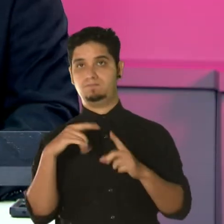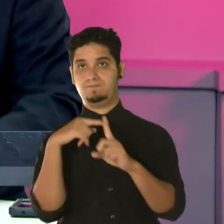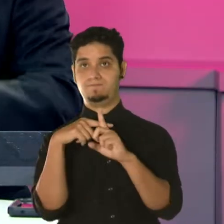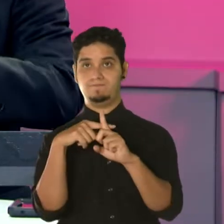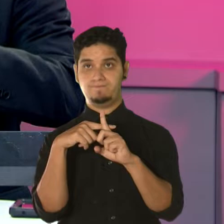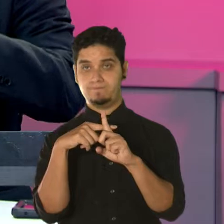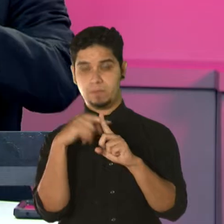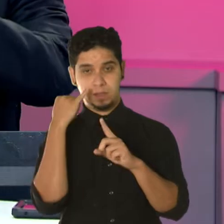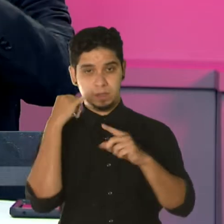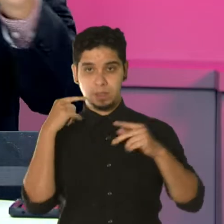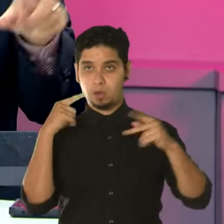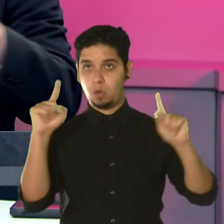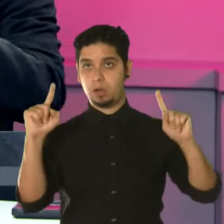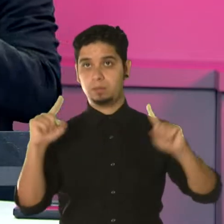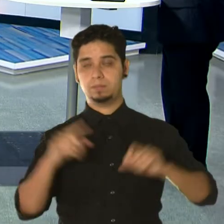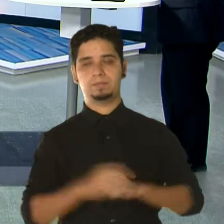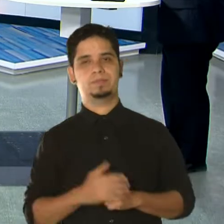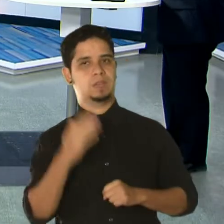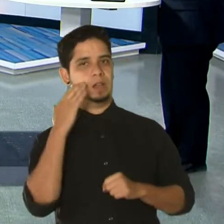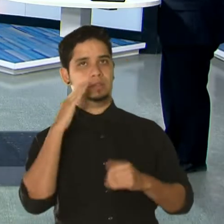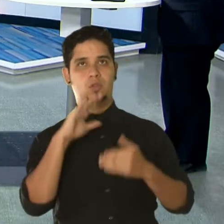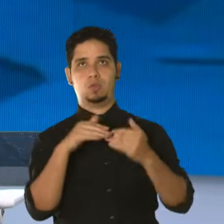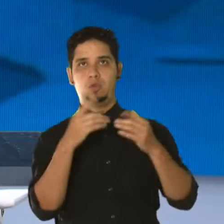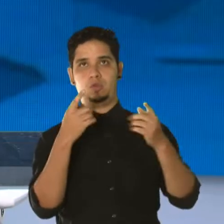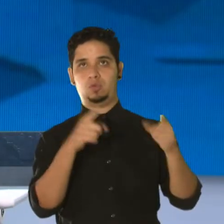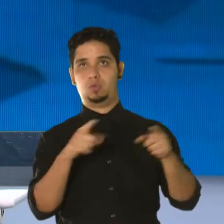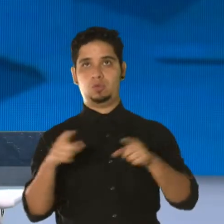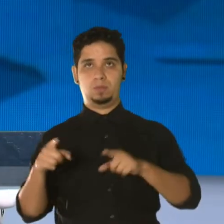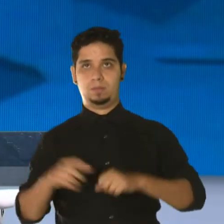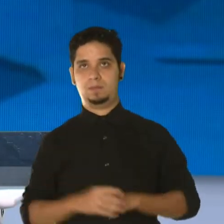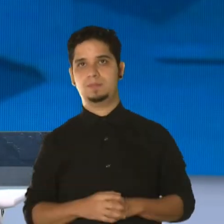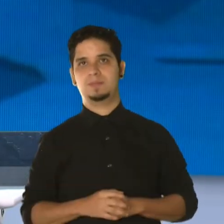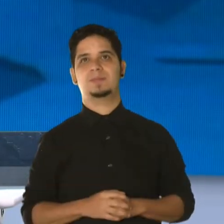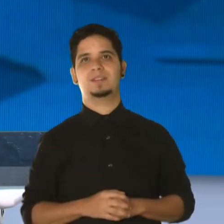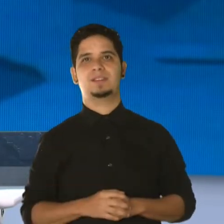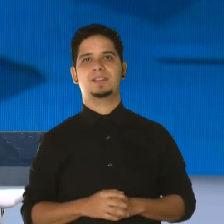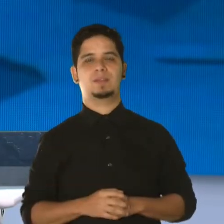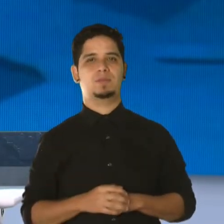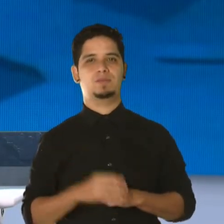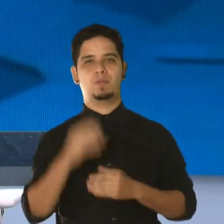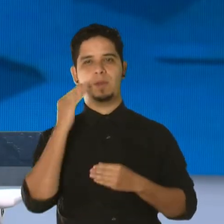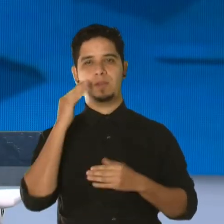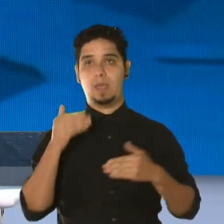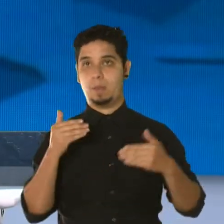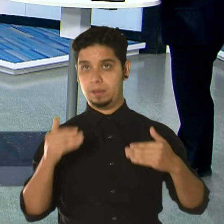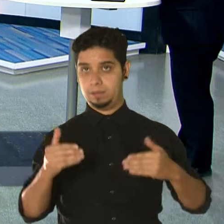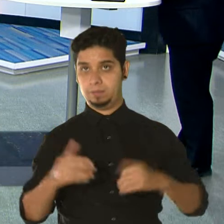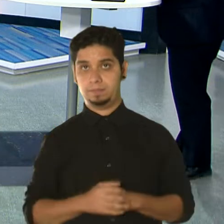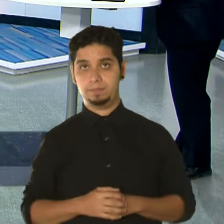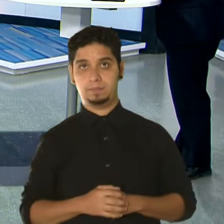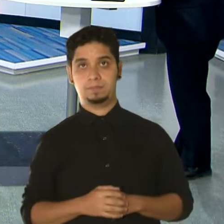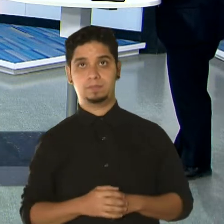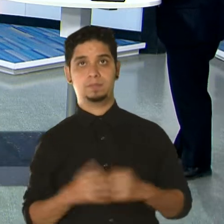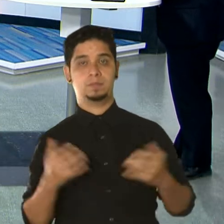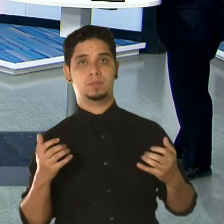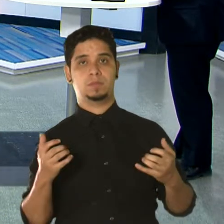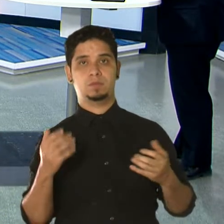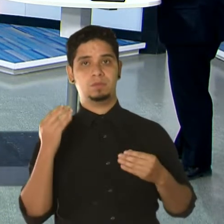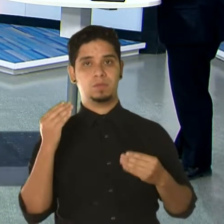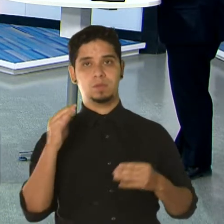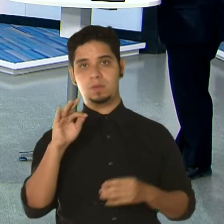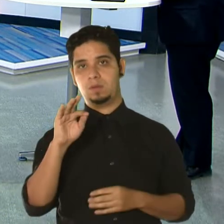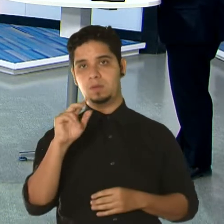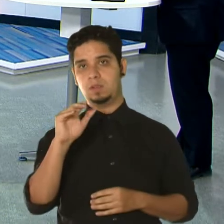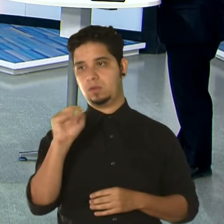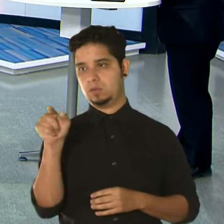se llega a dar en medio de todo esto que estamos discutiendo. Estamos dando un avance aquí en este programa. Sí. No, pero quiero señalar que Francisco está trabajando